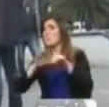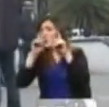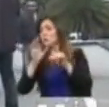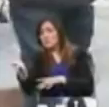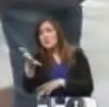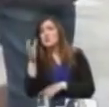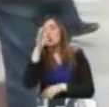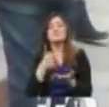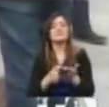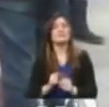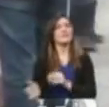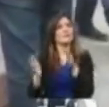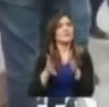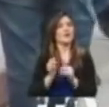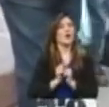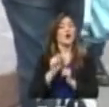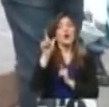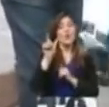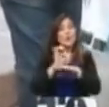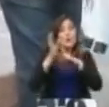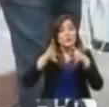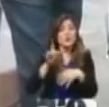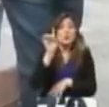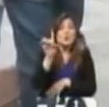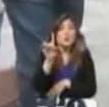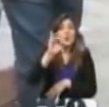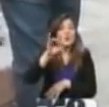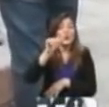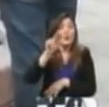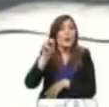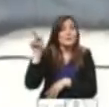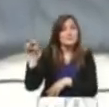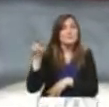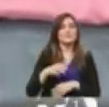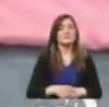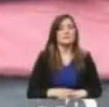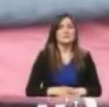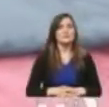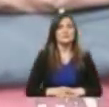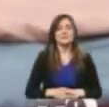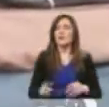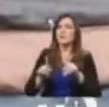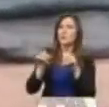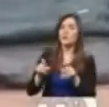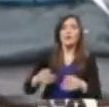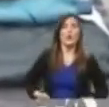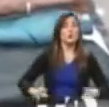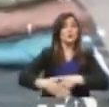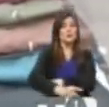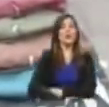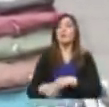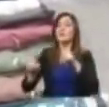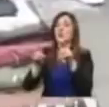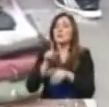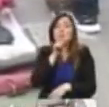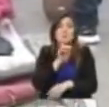bolito está buscando. Juan es el único ecuatoriano entre colombianos y venezolanos. Nuestro compatriota otavaleño no dice una